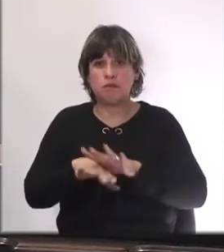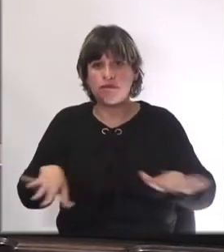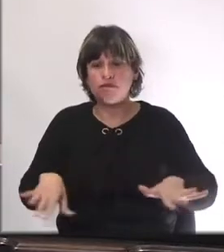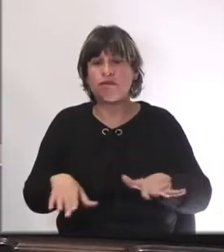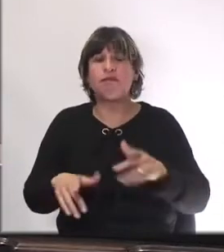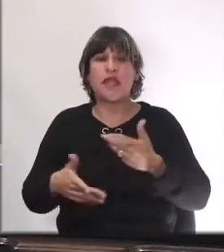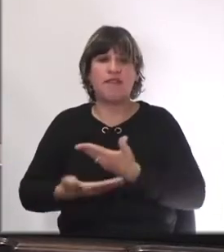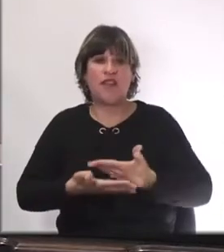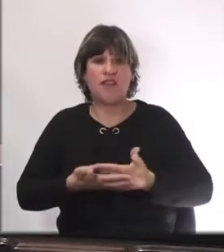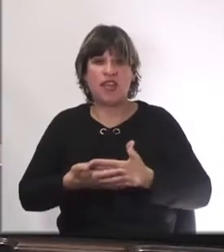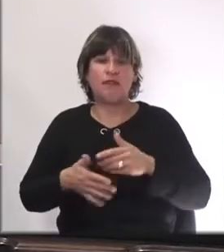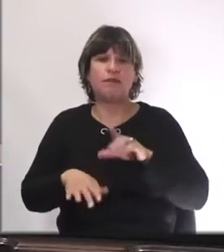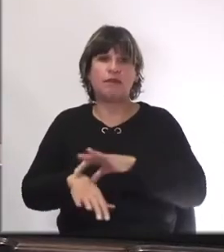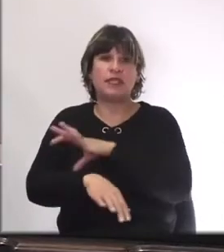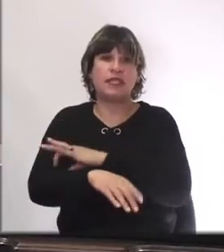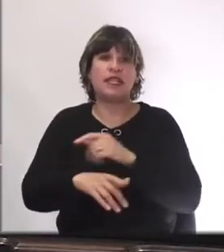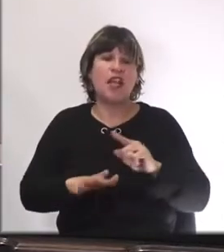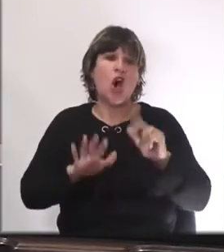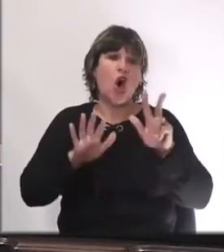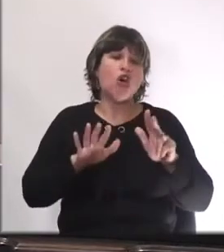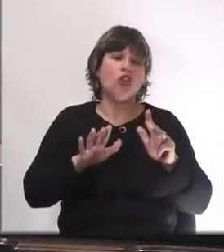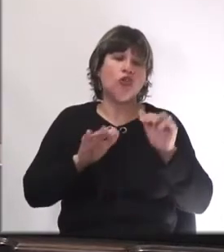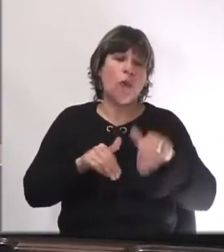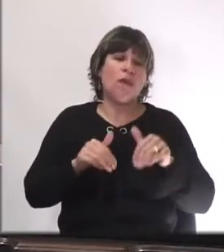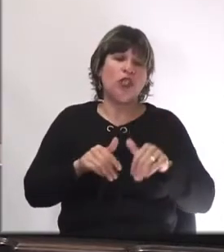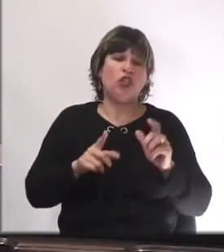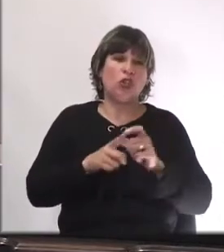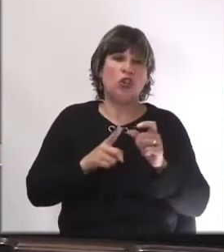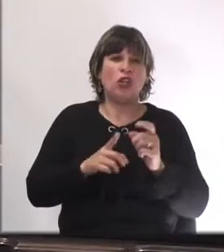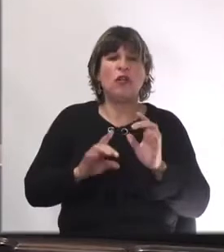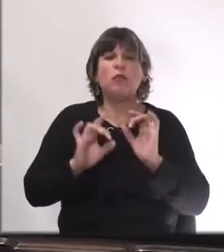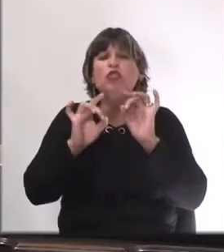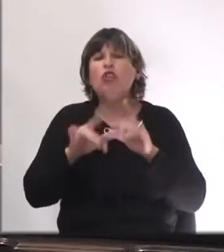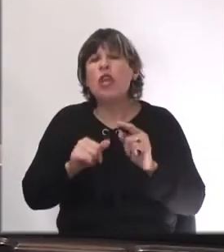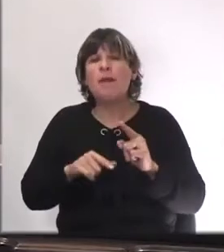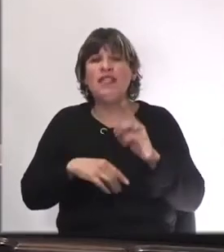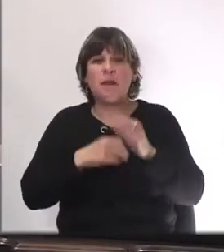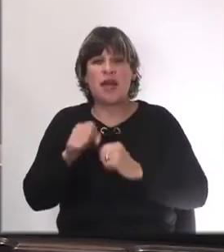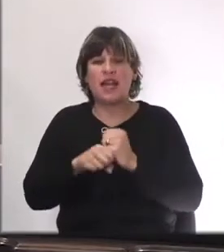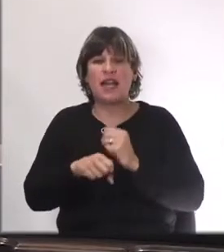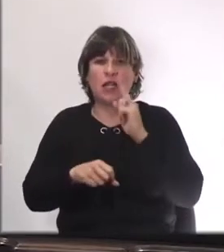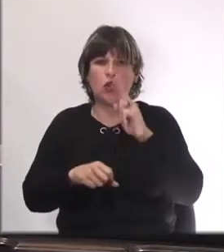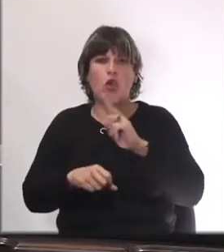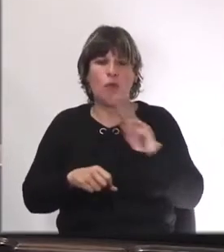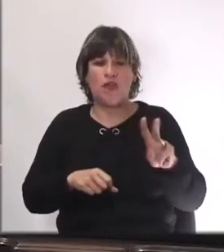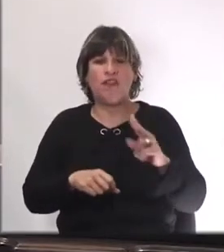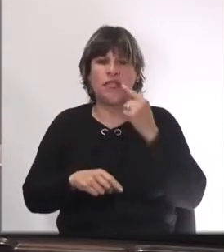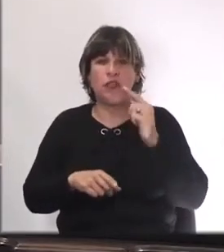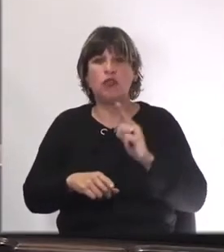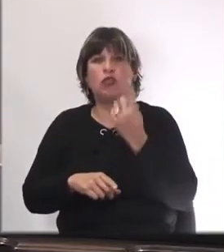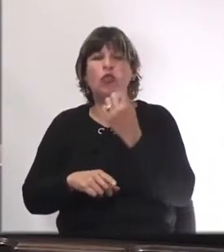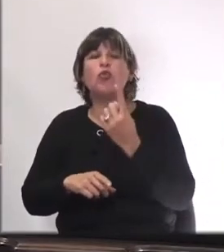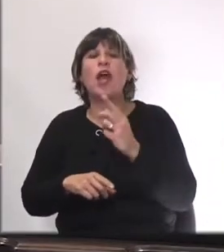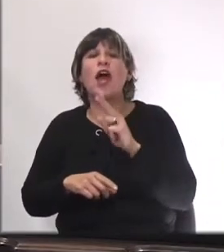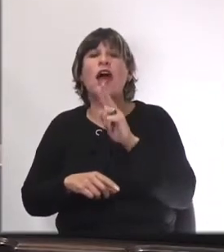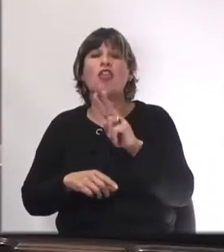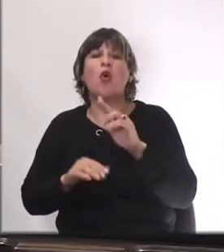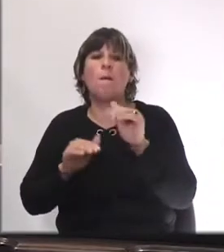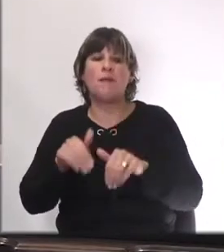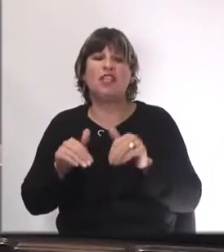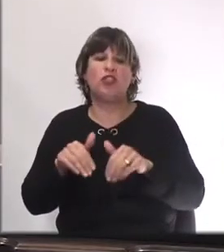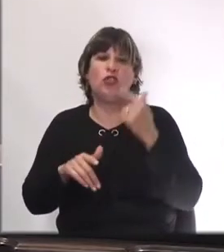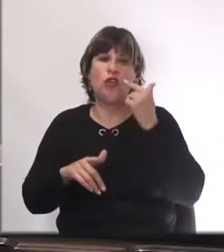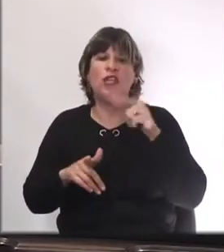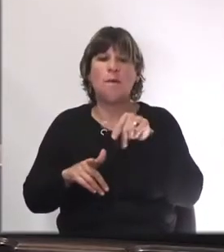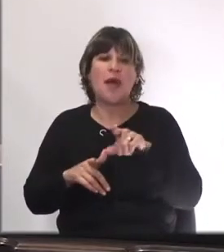una de 8 millones de dólares en políticas de empleo, pero solamente para 2022, y una de 2 millones de dólares para los prestadores